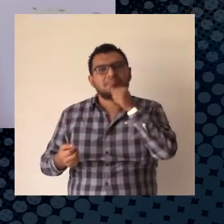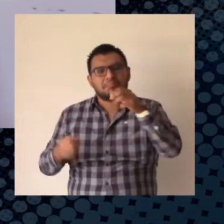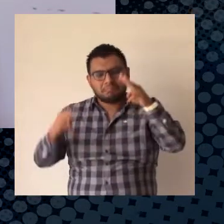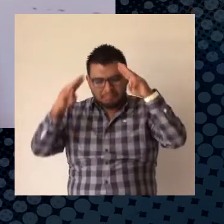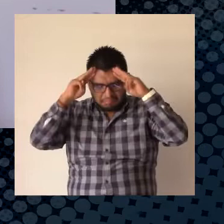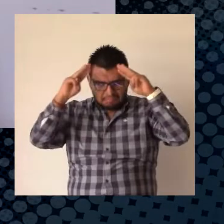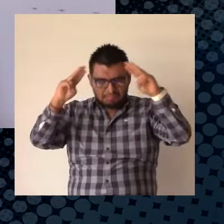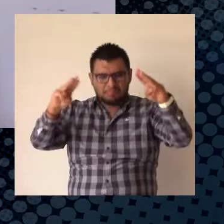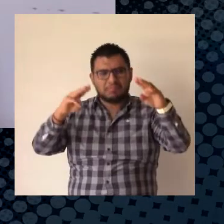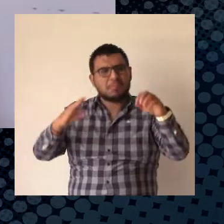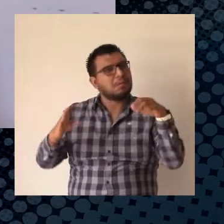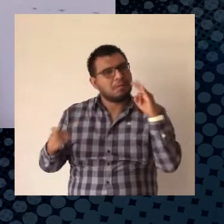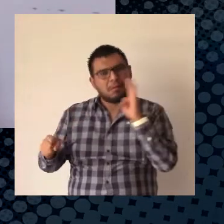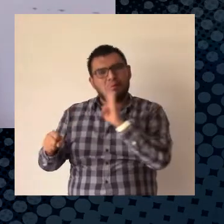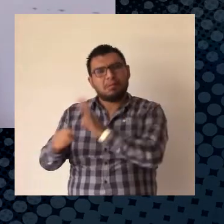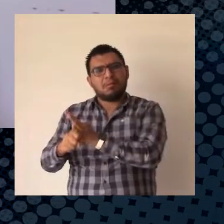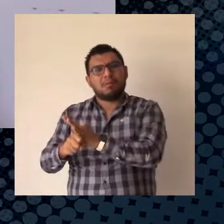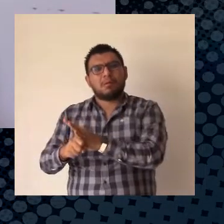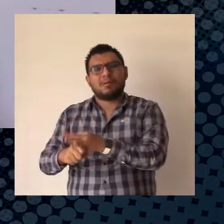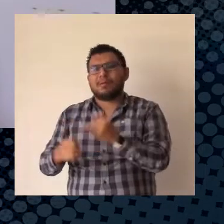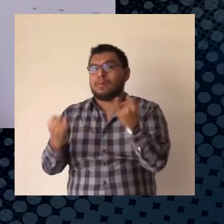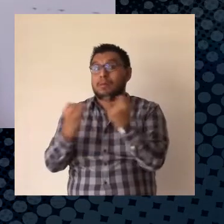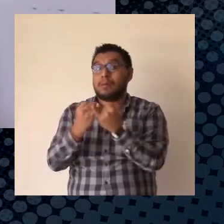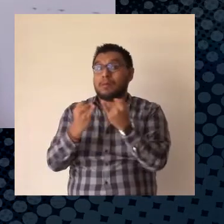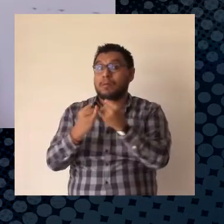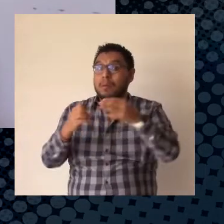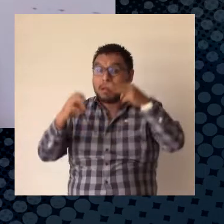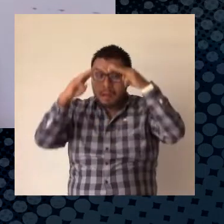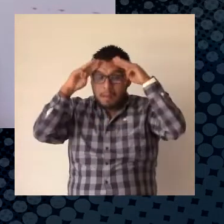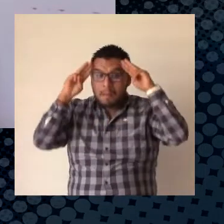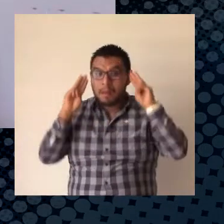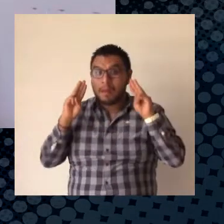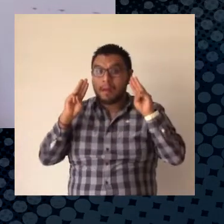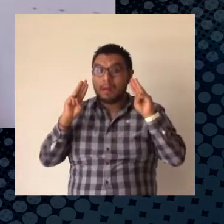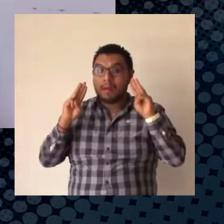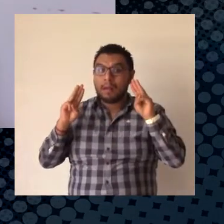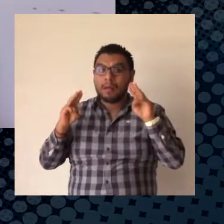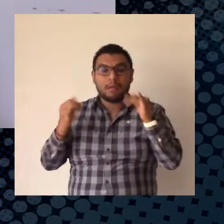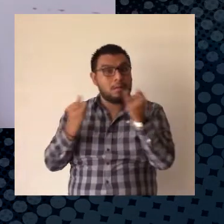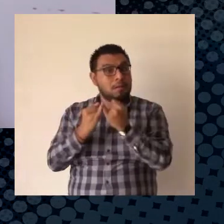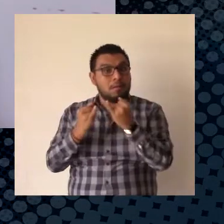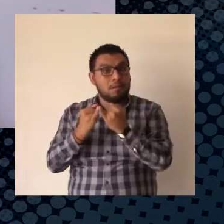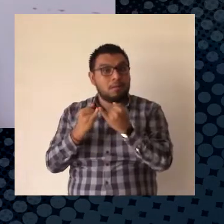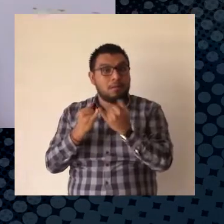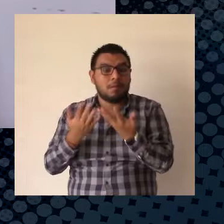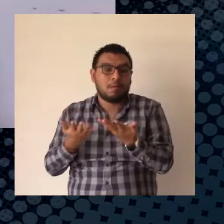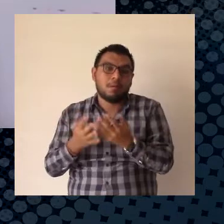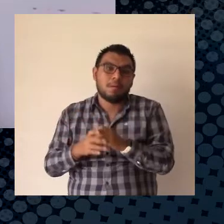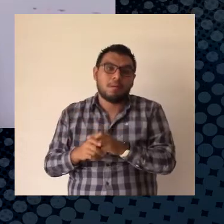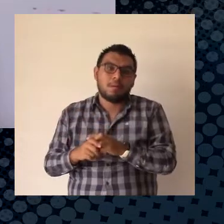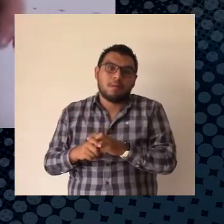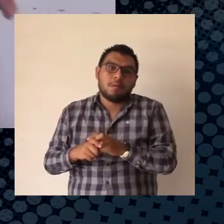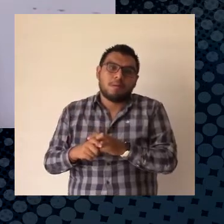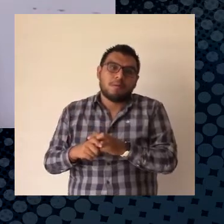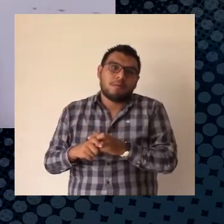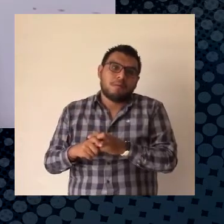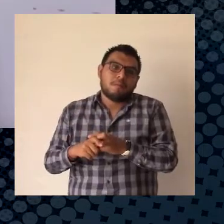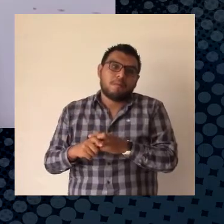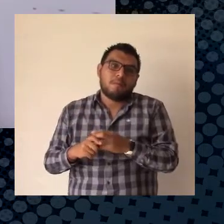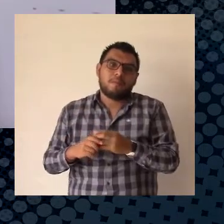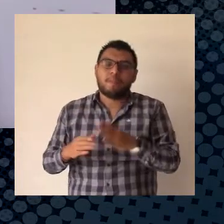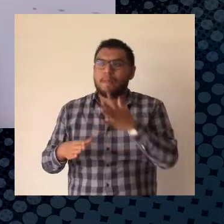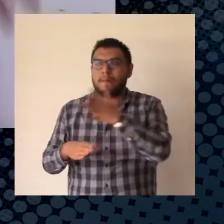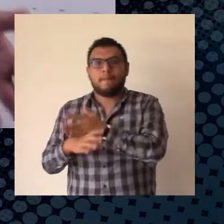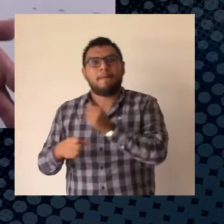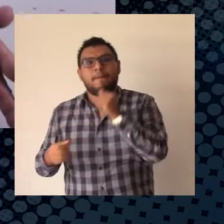en contra de Aarón. Bueno, la misma María también lo hacía. Y salió ahí, tuvo que